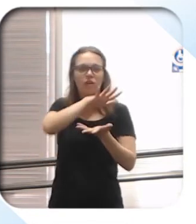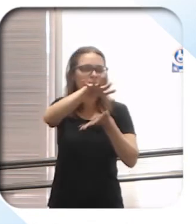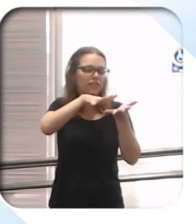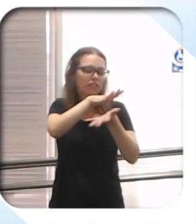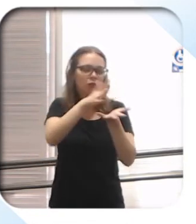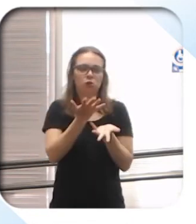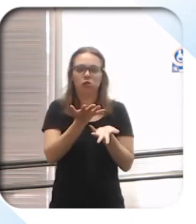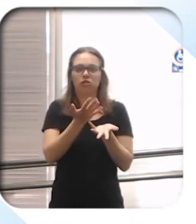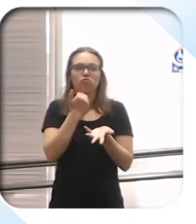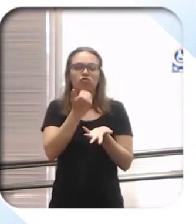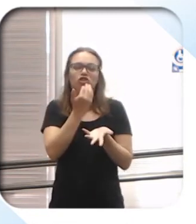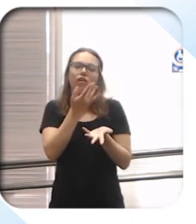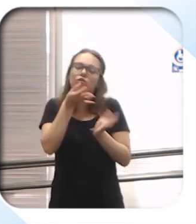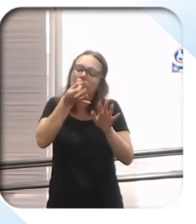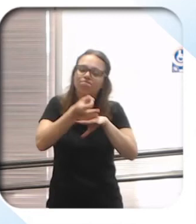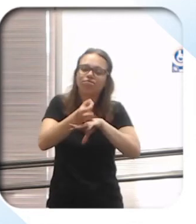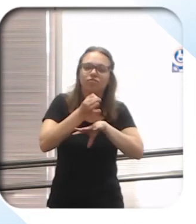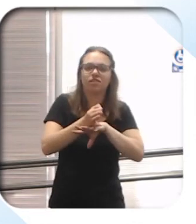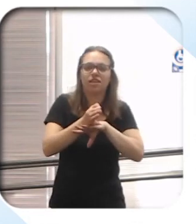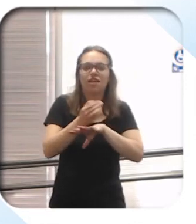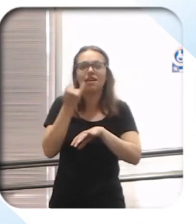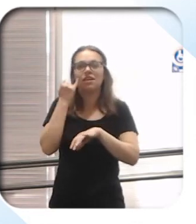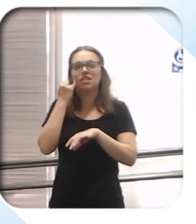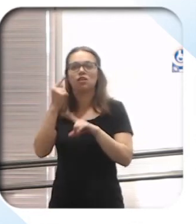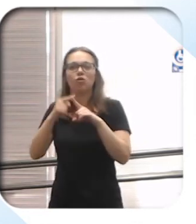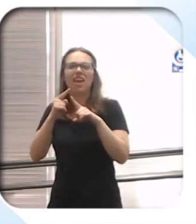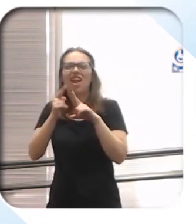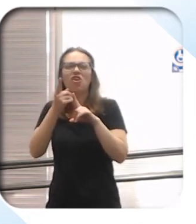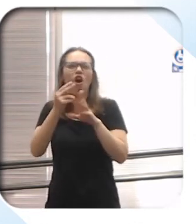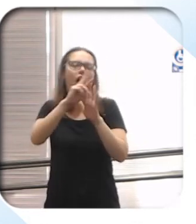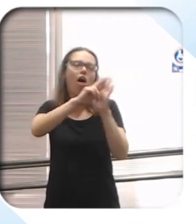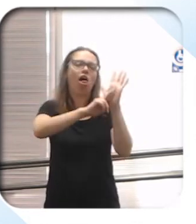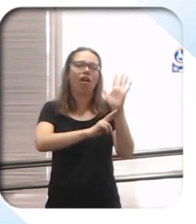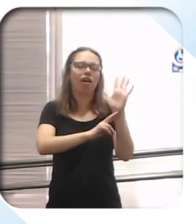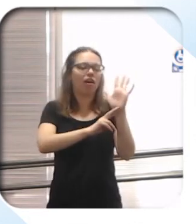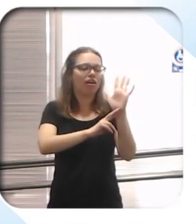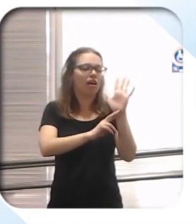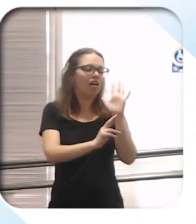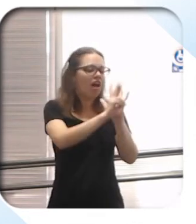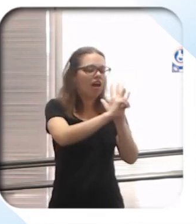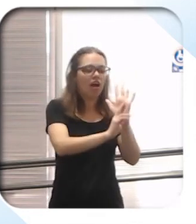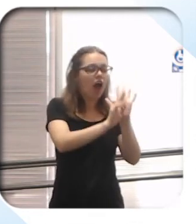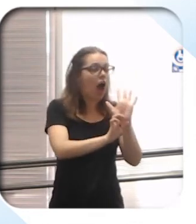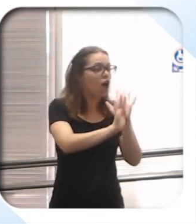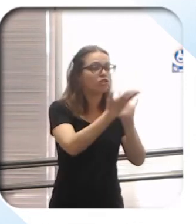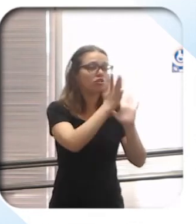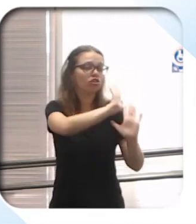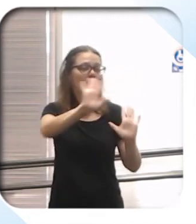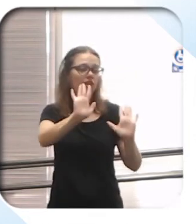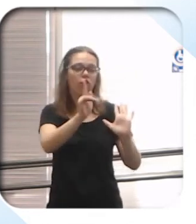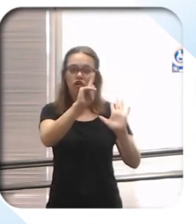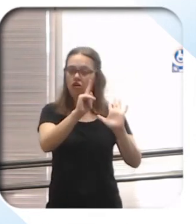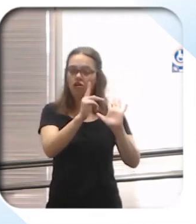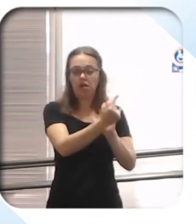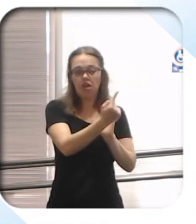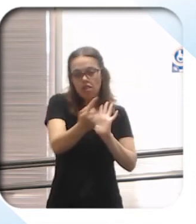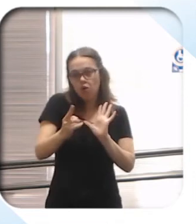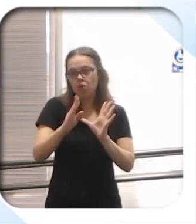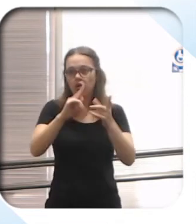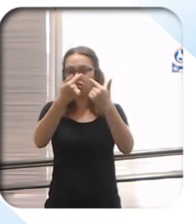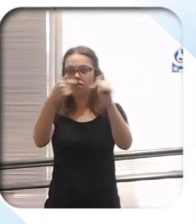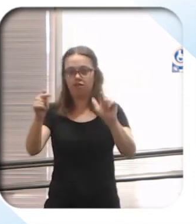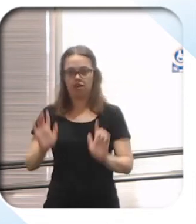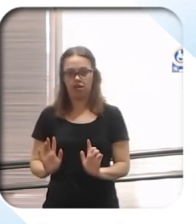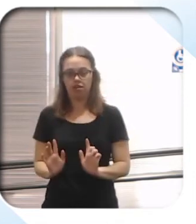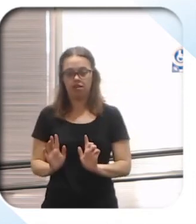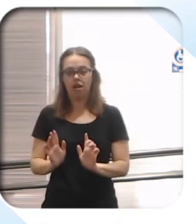que vemos. La sexualidad no puede guiarse por reglas fijas, cada cual va haciendo su camino. Es necesario